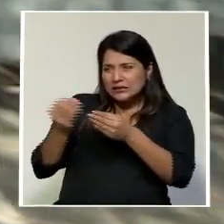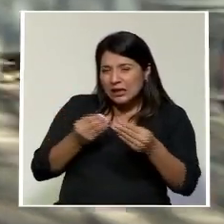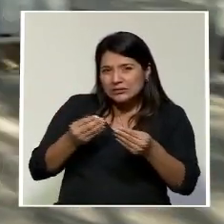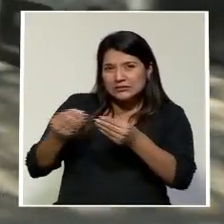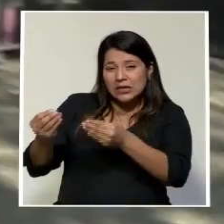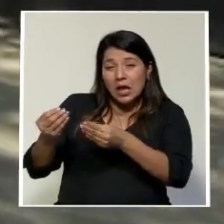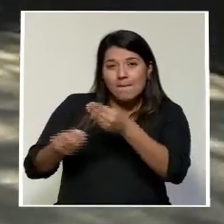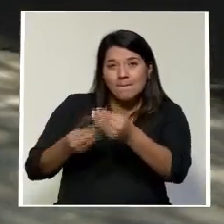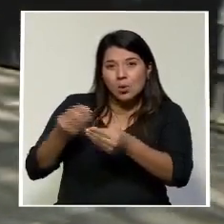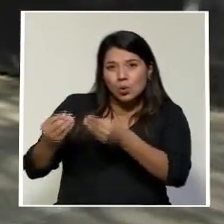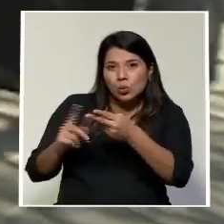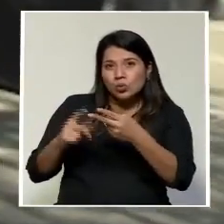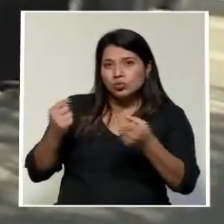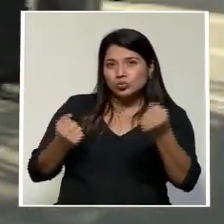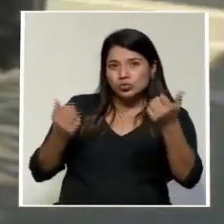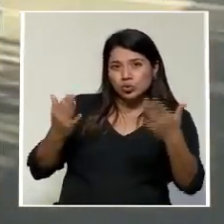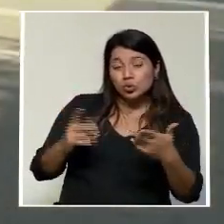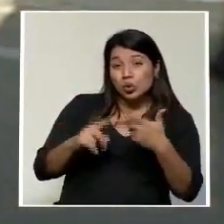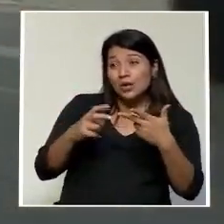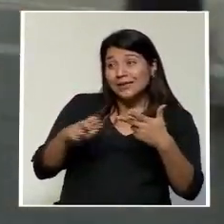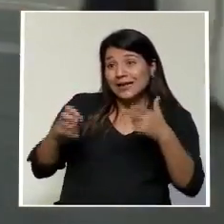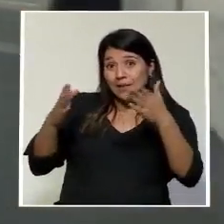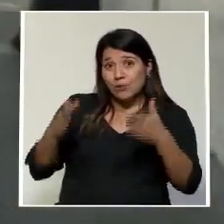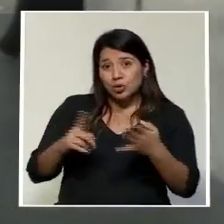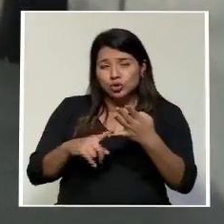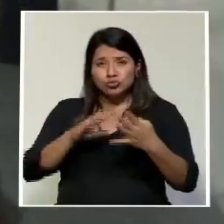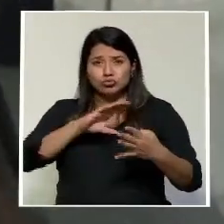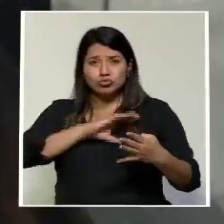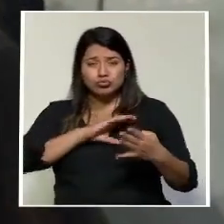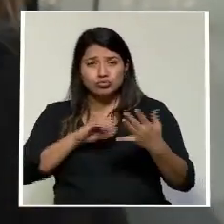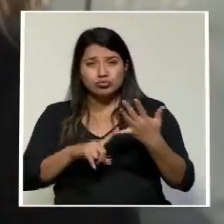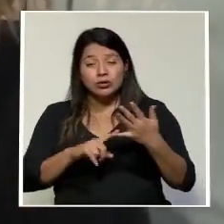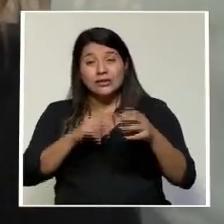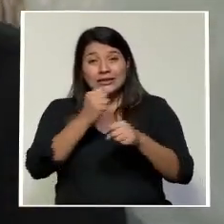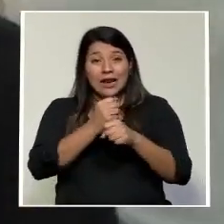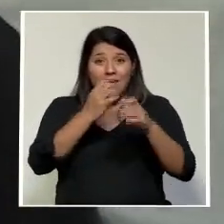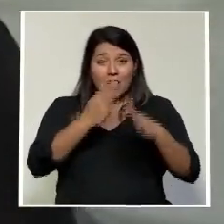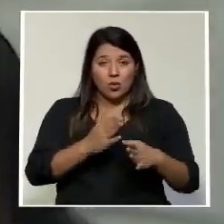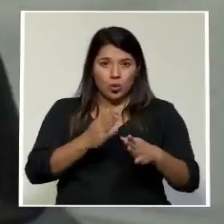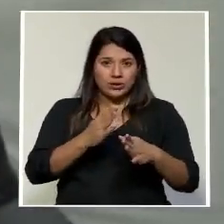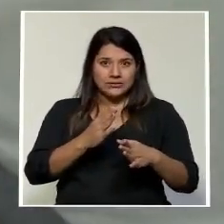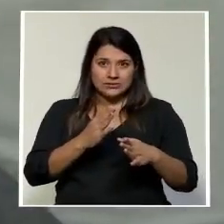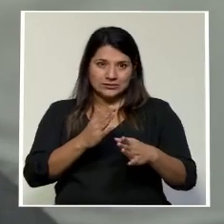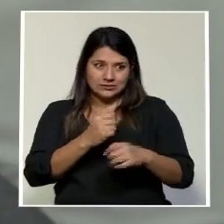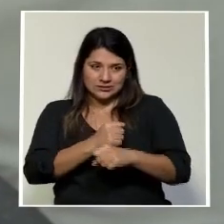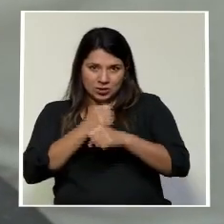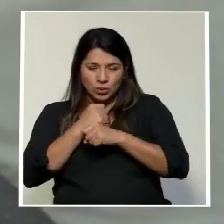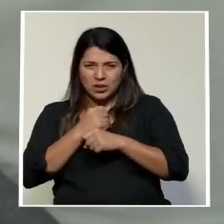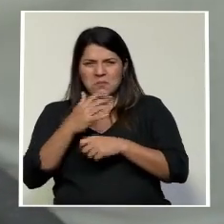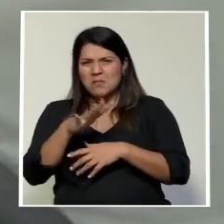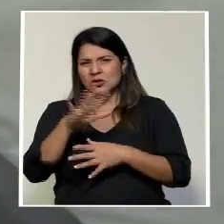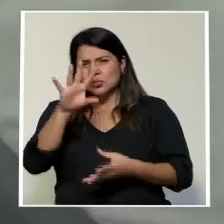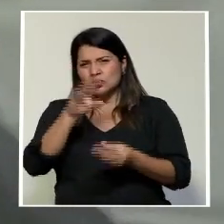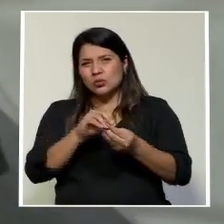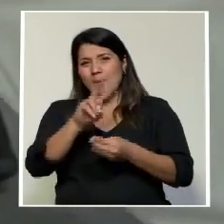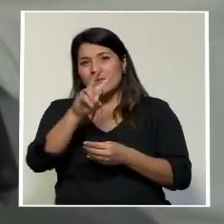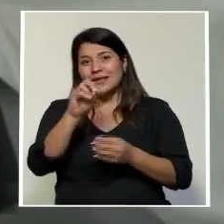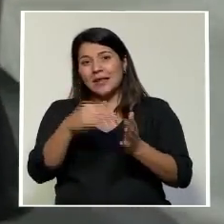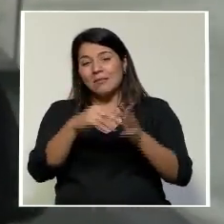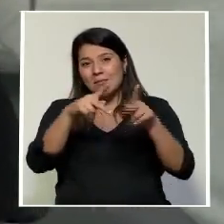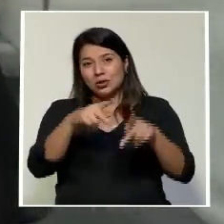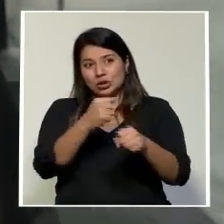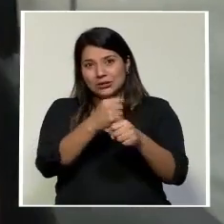litúrgico conductores transportistas guardias de seguridad personal oficial hay cerca de 20.000 personas trabajando en